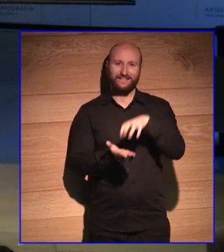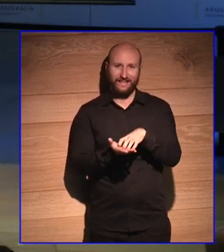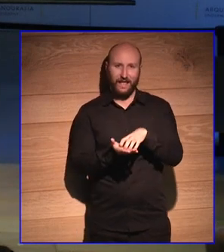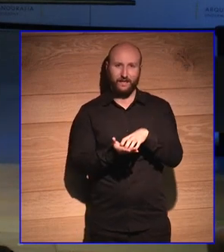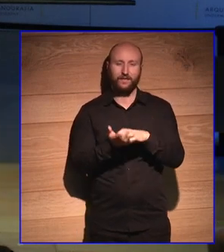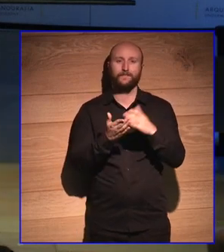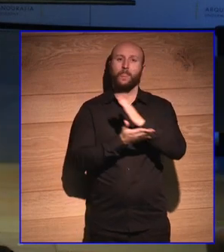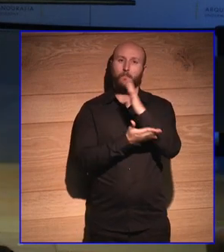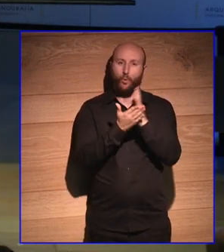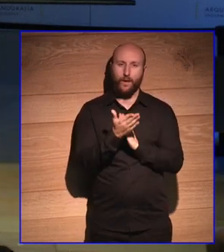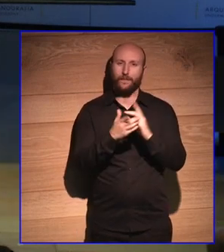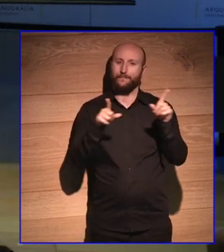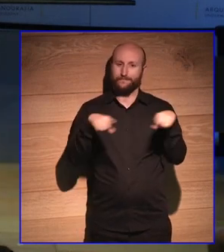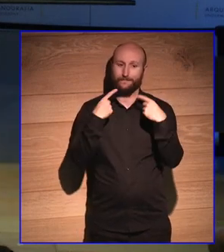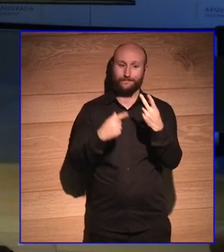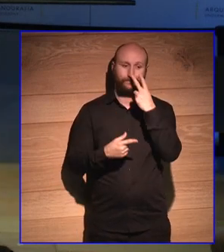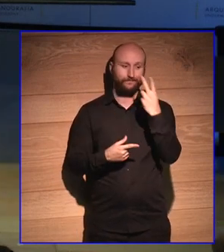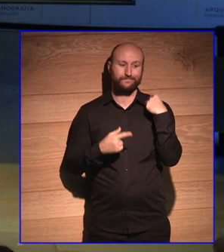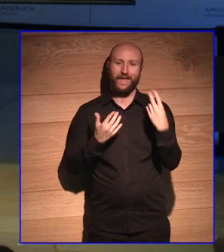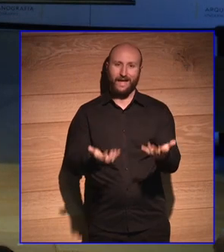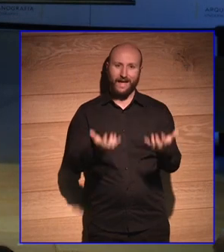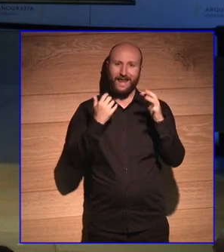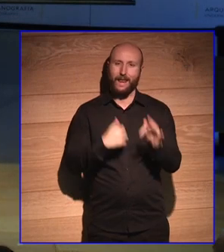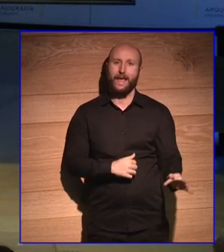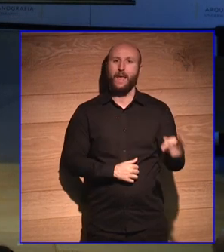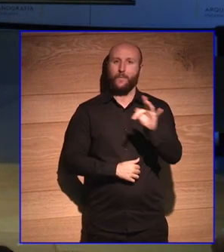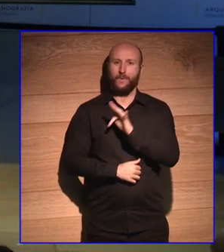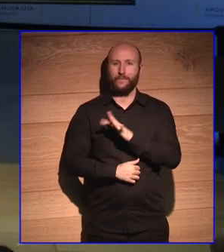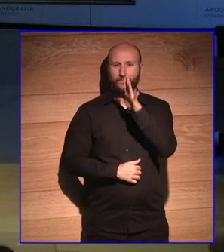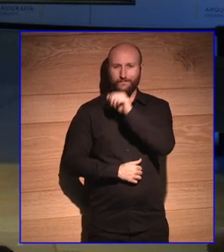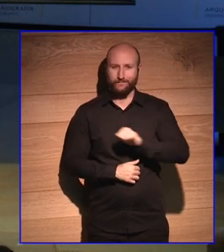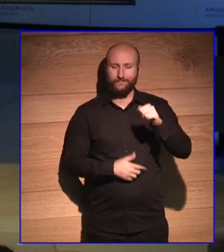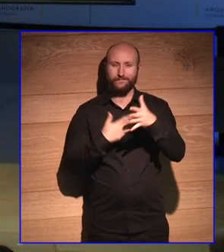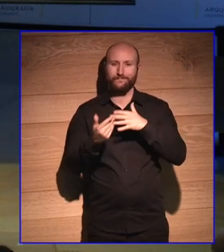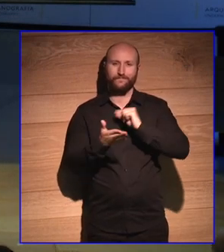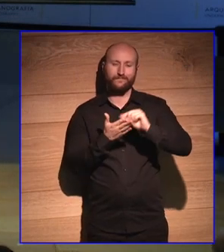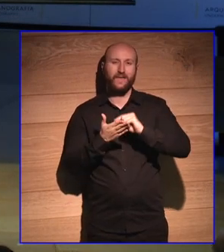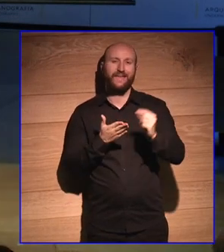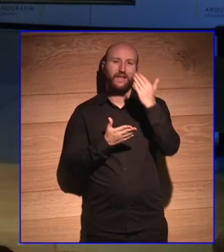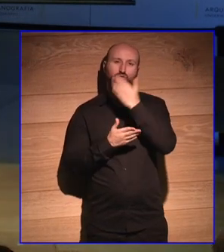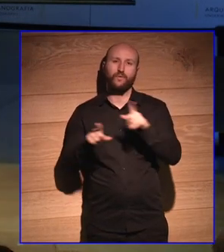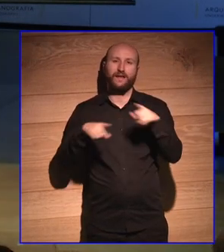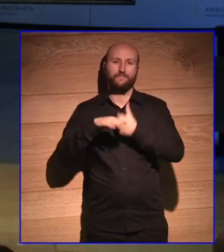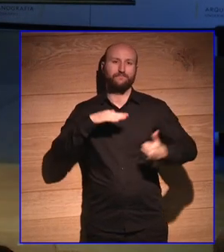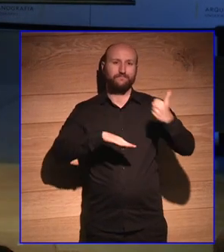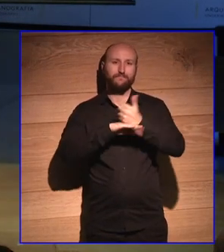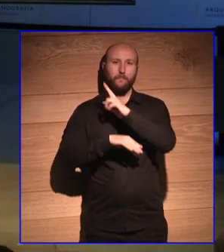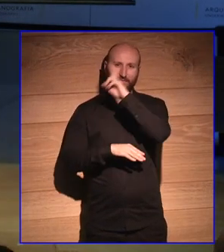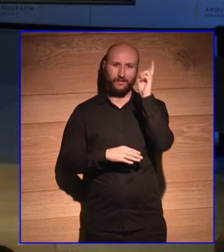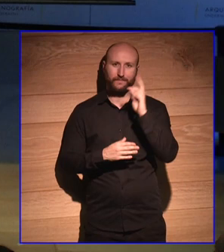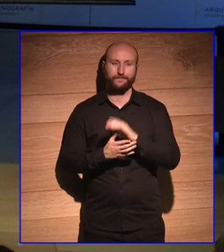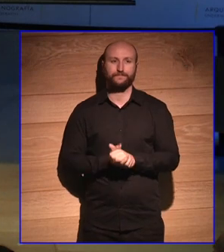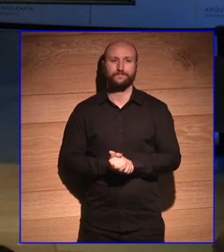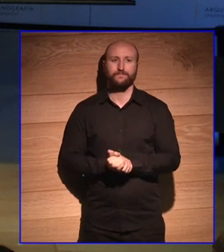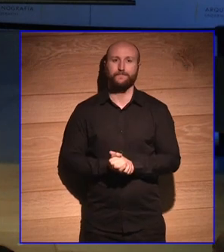con el que dos años antes había ganado el premio extraordinario de composición en el conservatorio madrileño tras su primer año